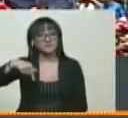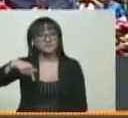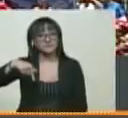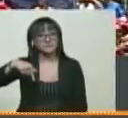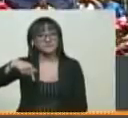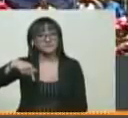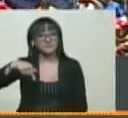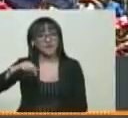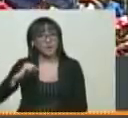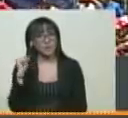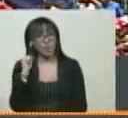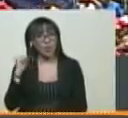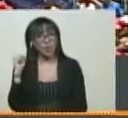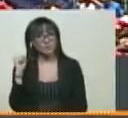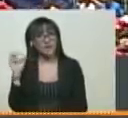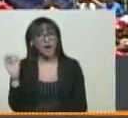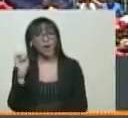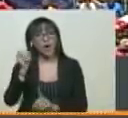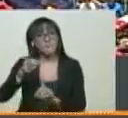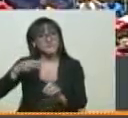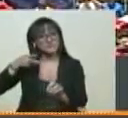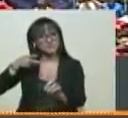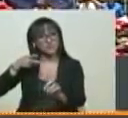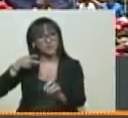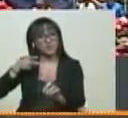¿En Bogotá o en Amazonas?